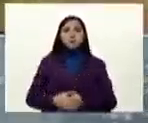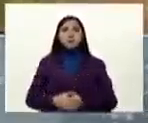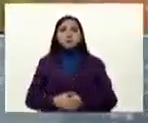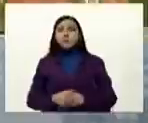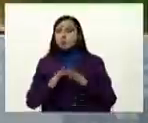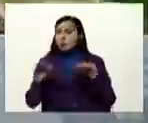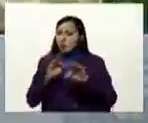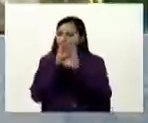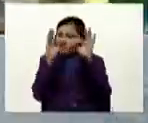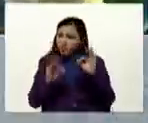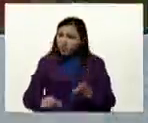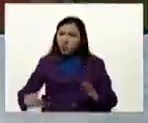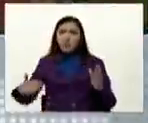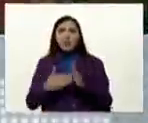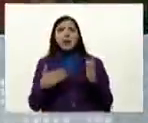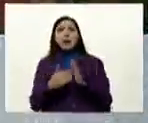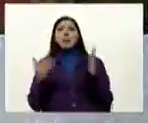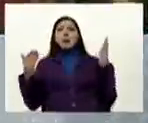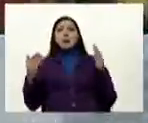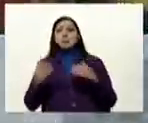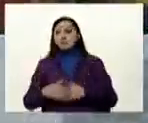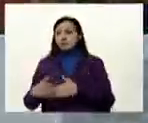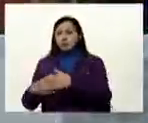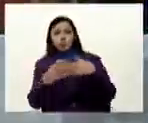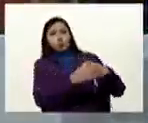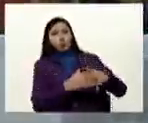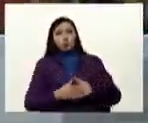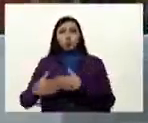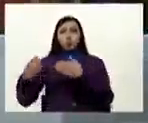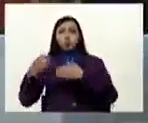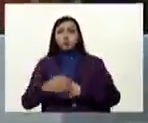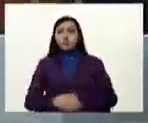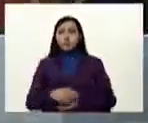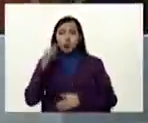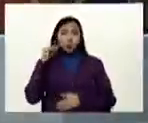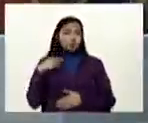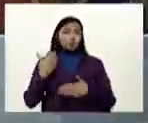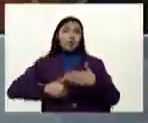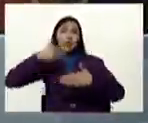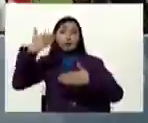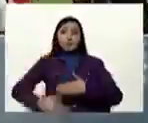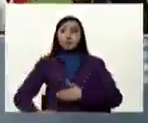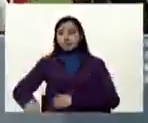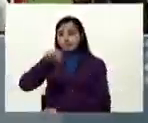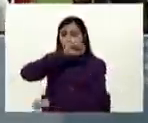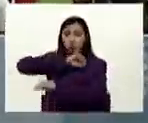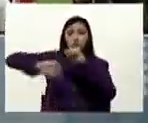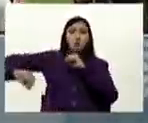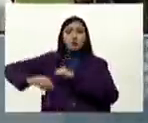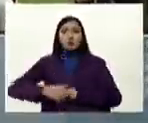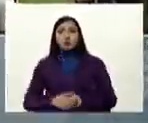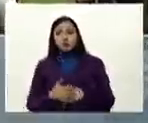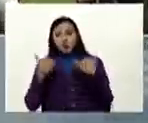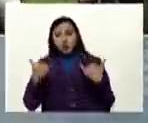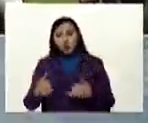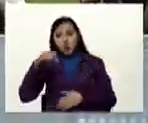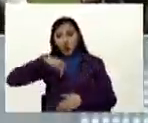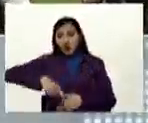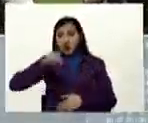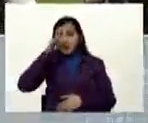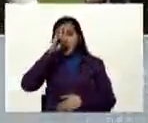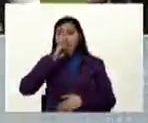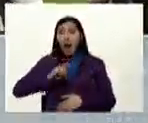hegemones, de todos los hegemonicismos. Sigue Bolívar al frente. Estamos este año 2021, ha sido un